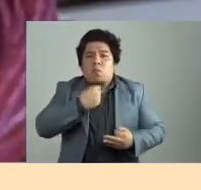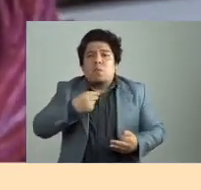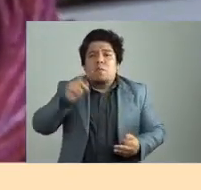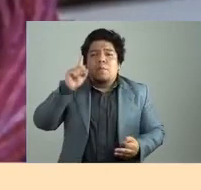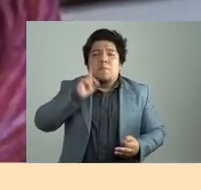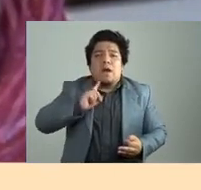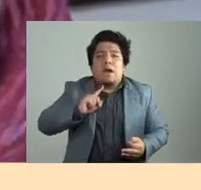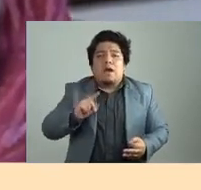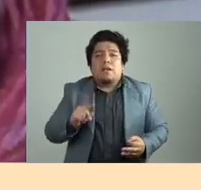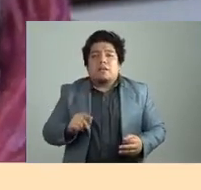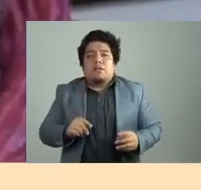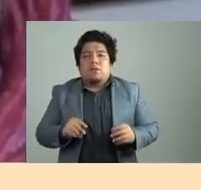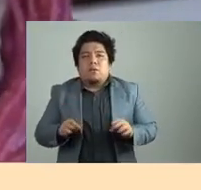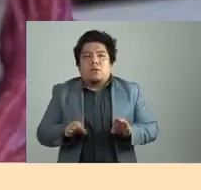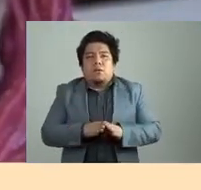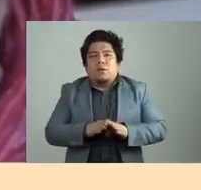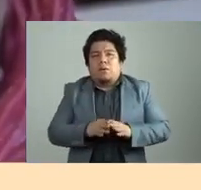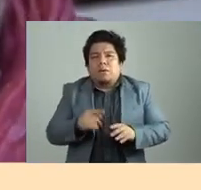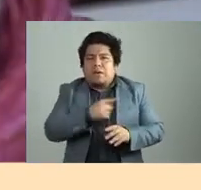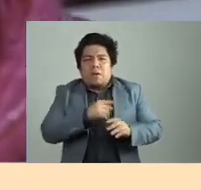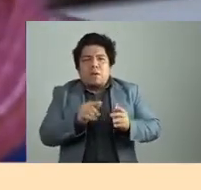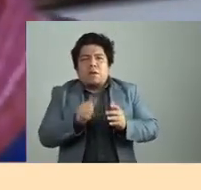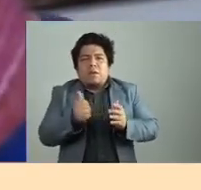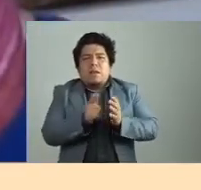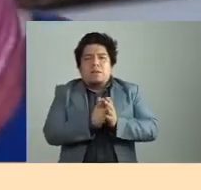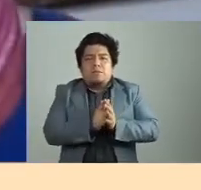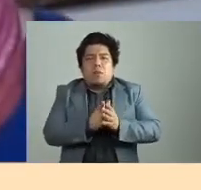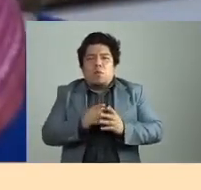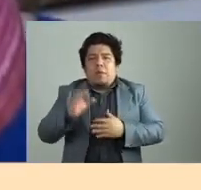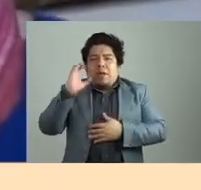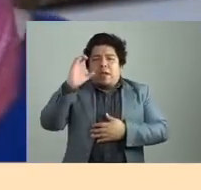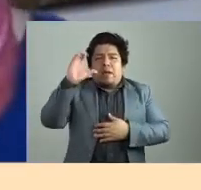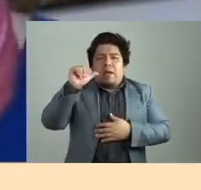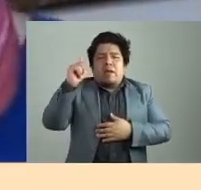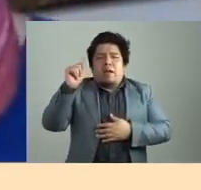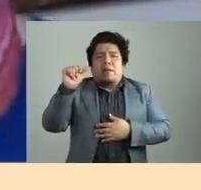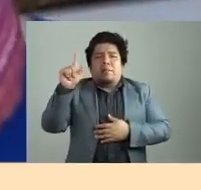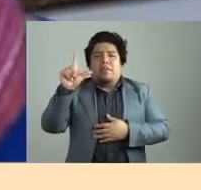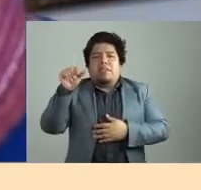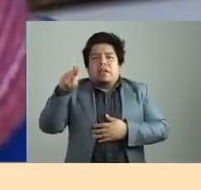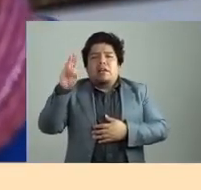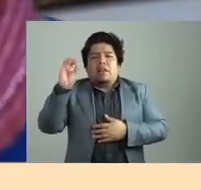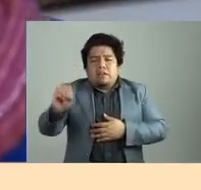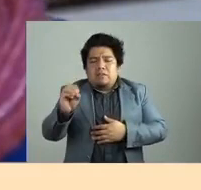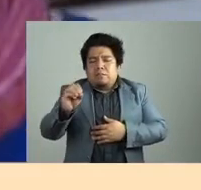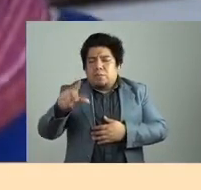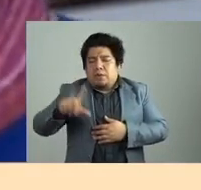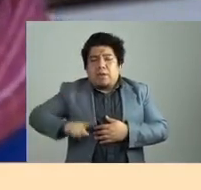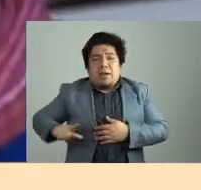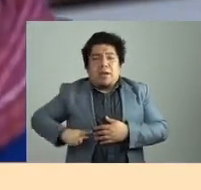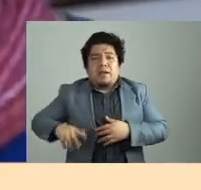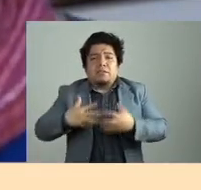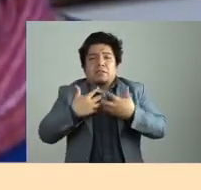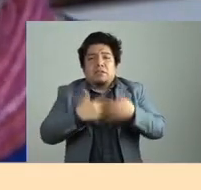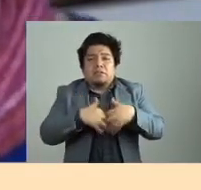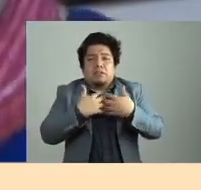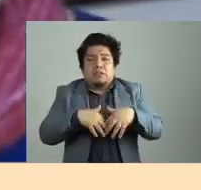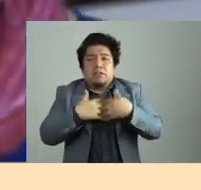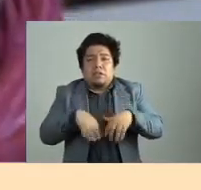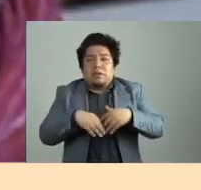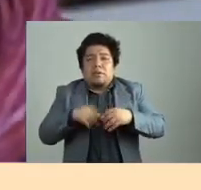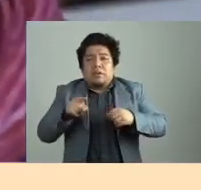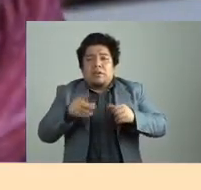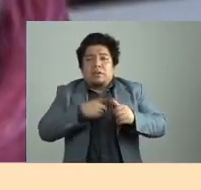foto nati y no un libro el capitalismo que juntan de la fábrica y te dice crítica te